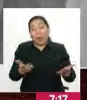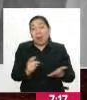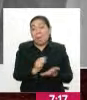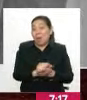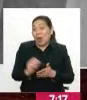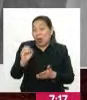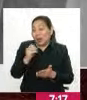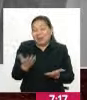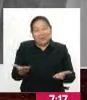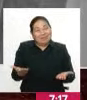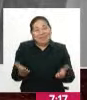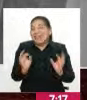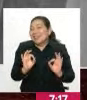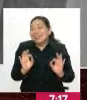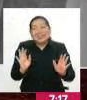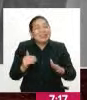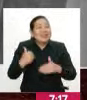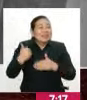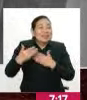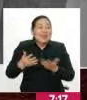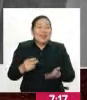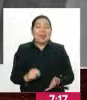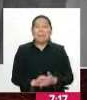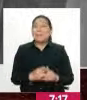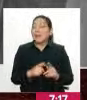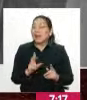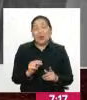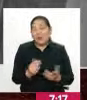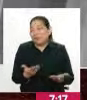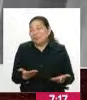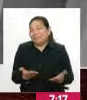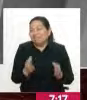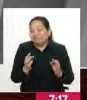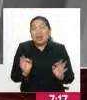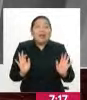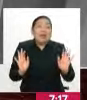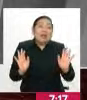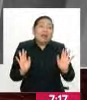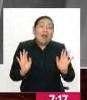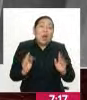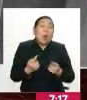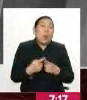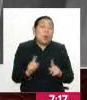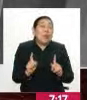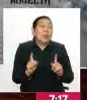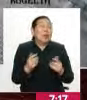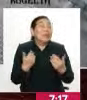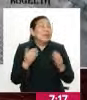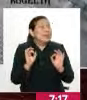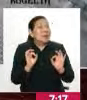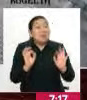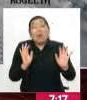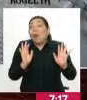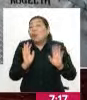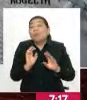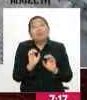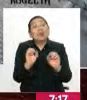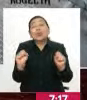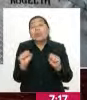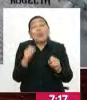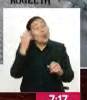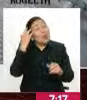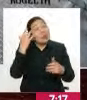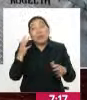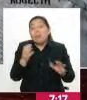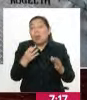octubre, ¿no? Y luego retornar en noviembre, ¿no? Eso no es lógico, ¿no? Simplemente los sismos ocurren cuando tienen que ocurrir, simplemente. Bueno,